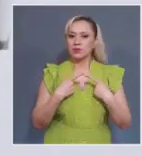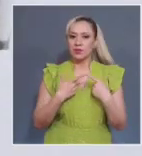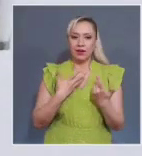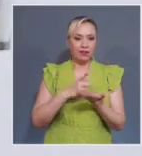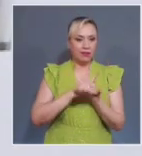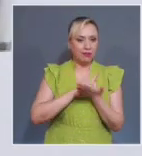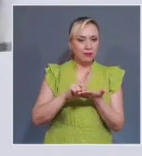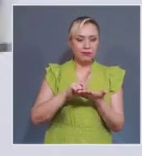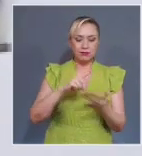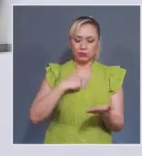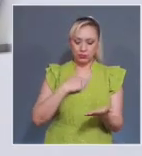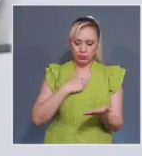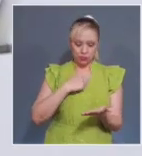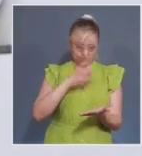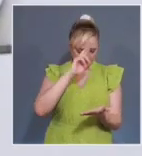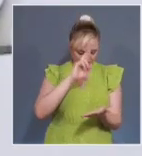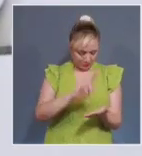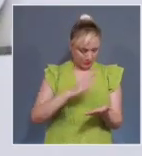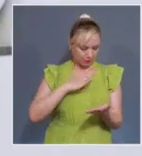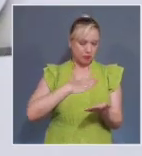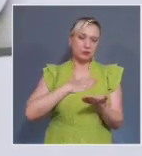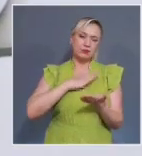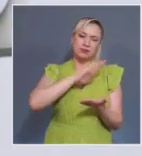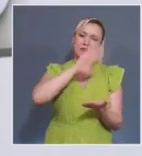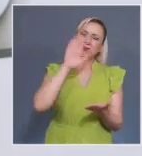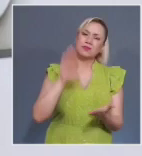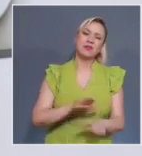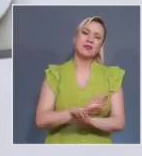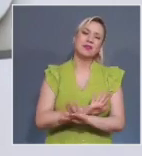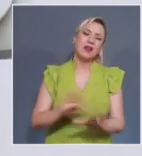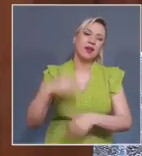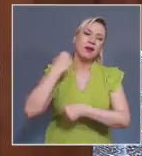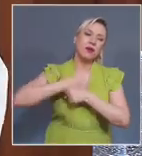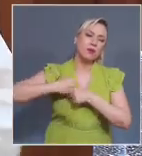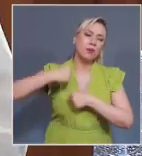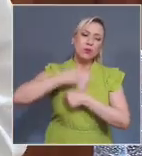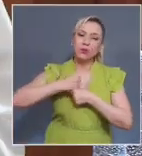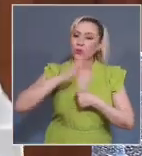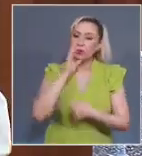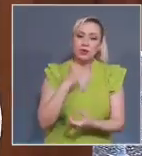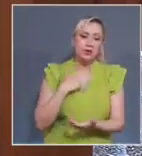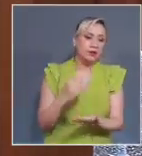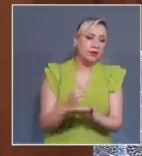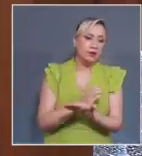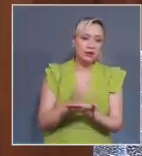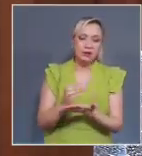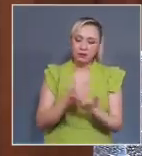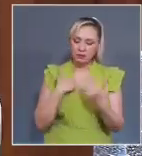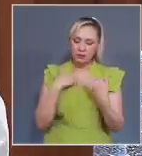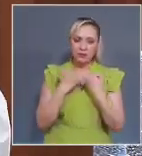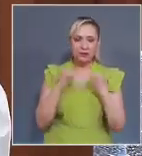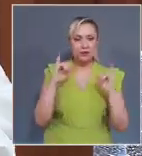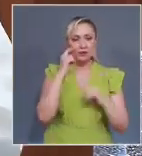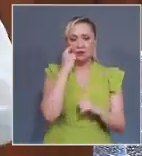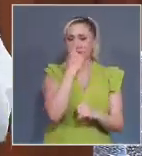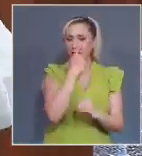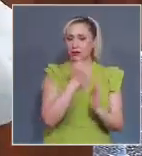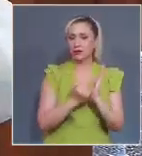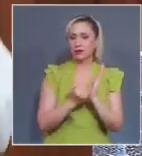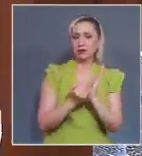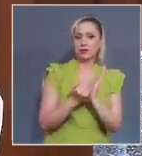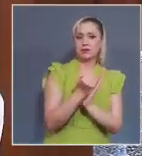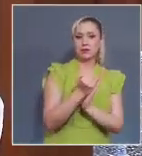y autonomía, indicó la presidenta de la Comisión de Derechos Humanos Ciudad de México, Nacheli Ramírez.